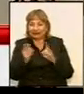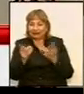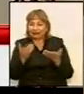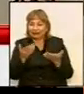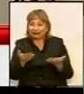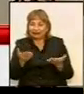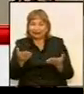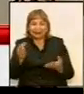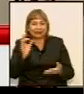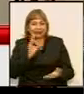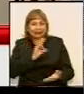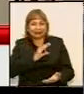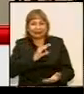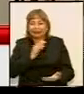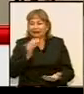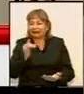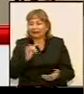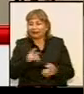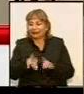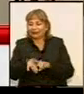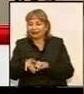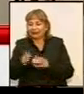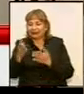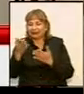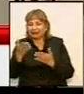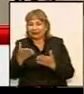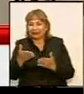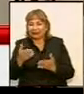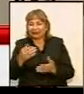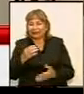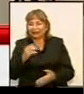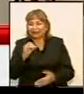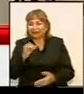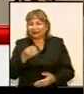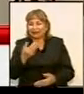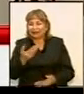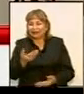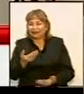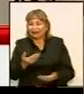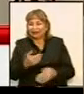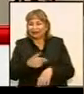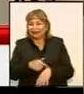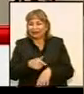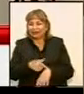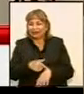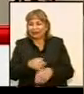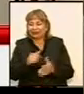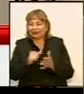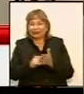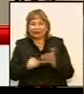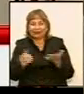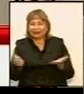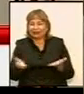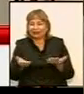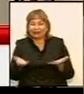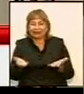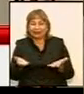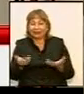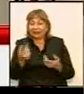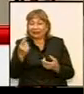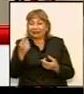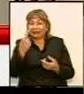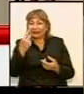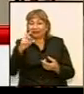ella es médica. Y lo convocaron a operación justamente a esta hora y no pudo estar presente. Como él es el